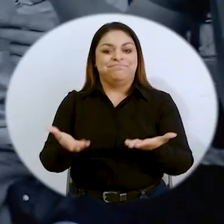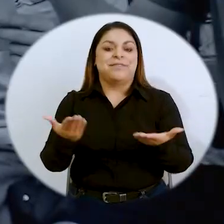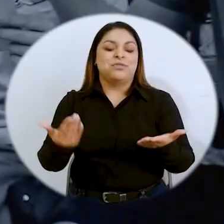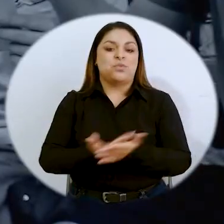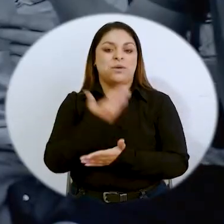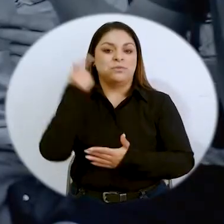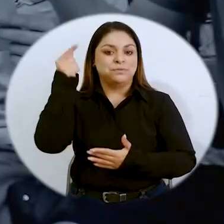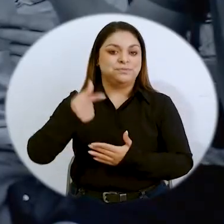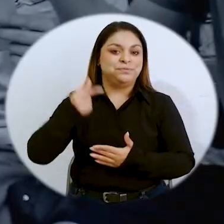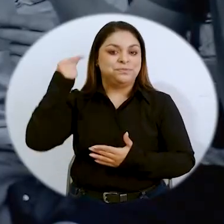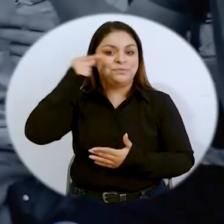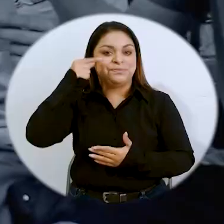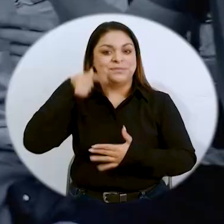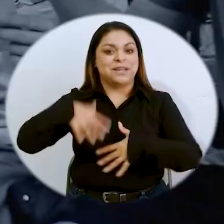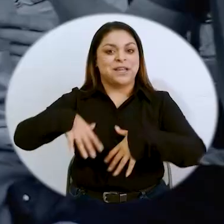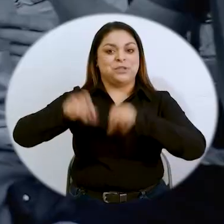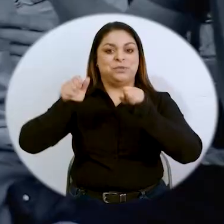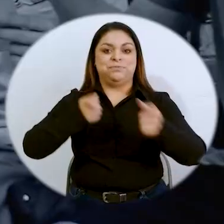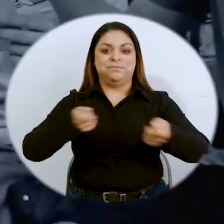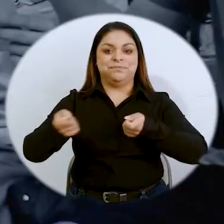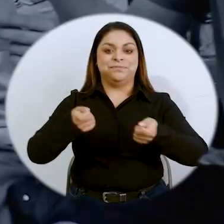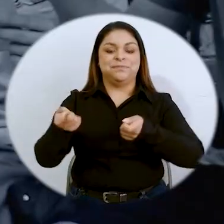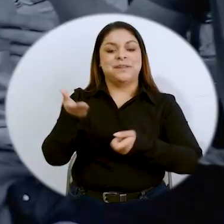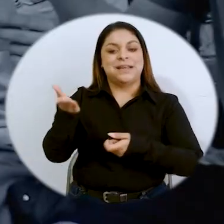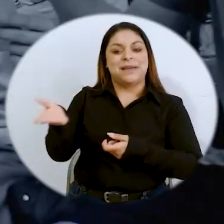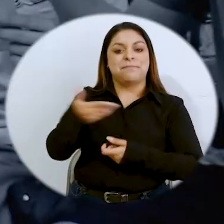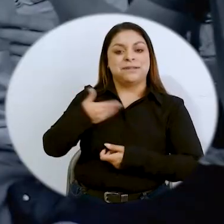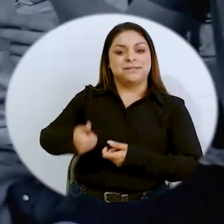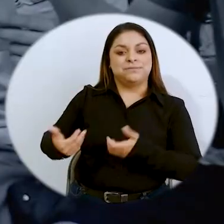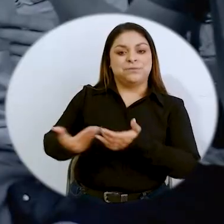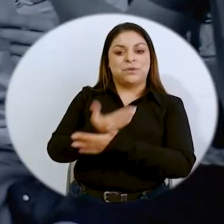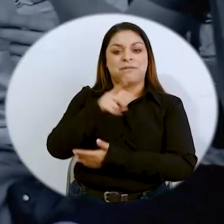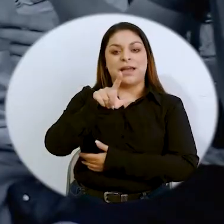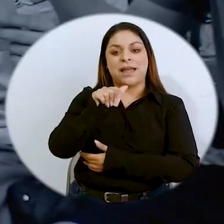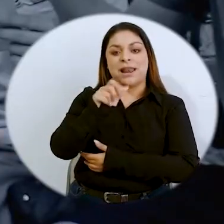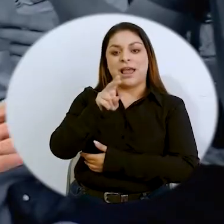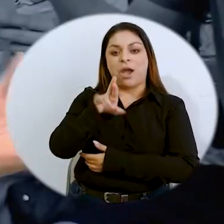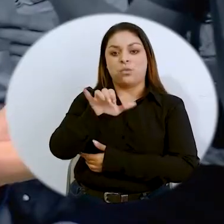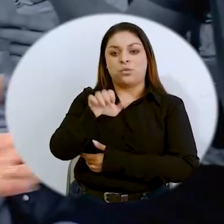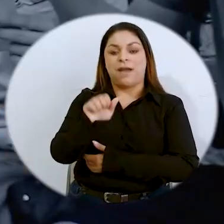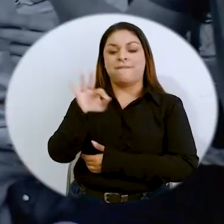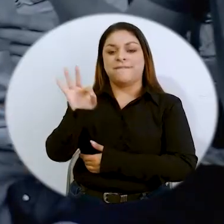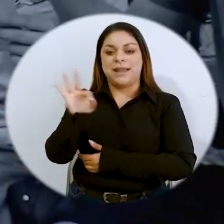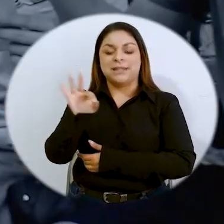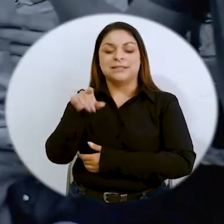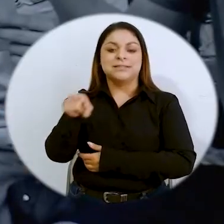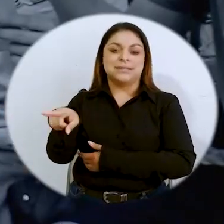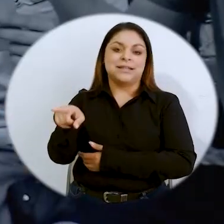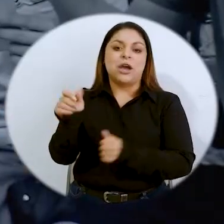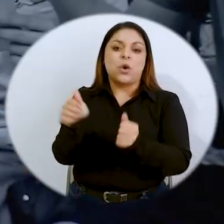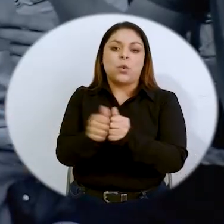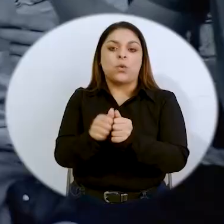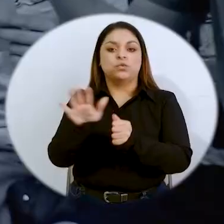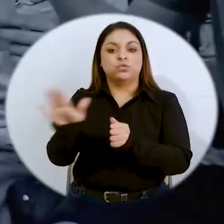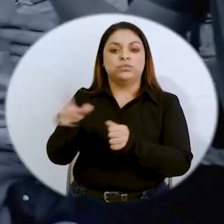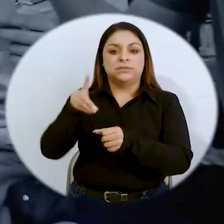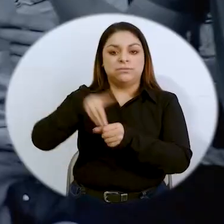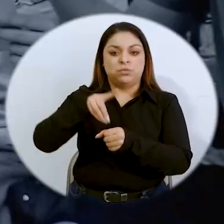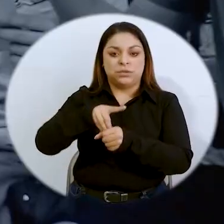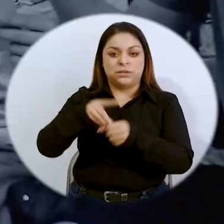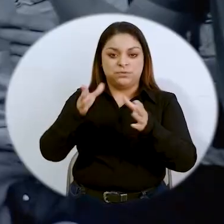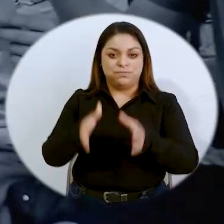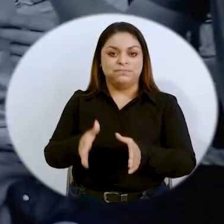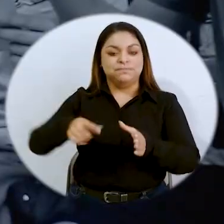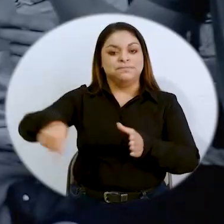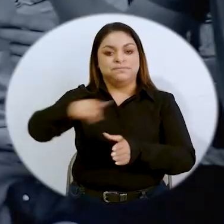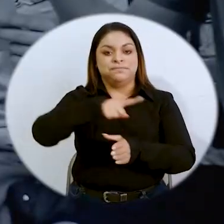enfrenta el nuevo gobierno que asumirá la señora Laura Fernández a partir de mayo, y todas las autoridades y diputaciones que inicien